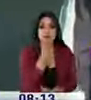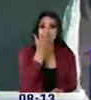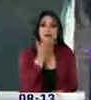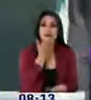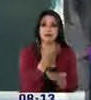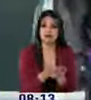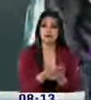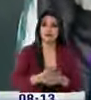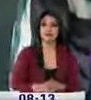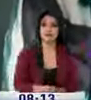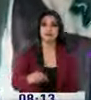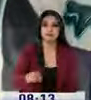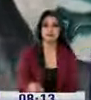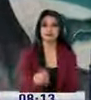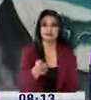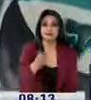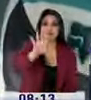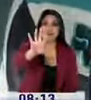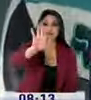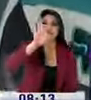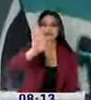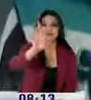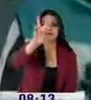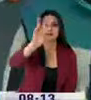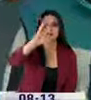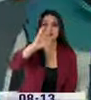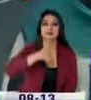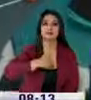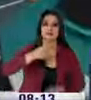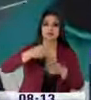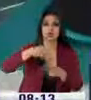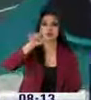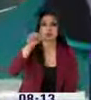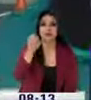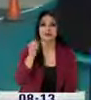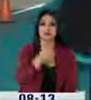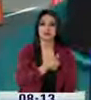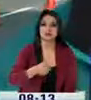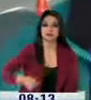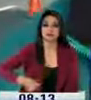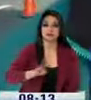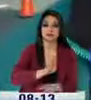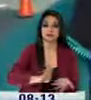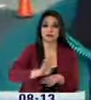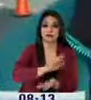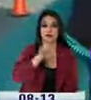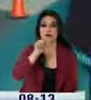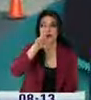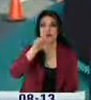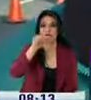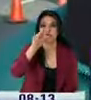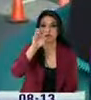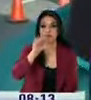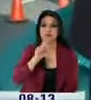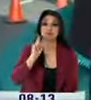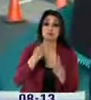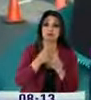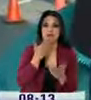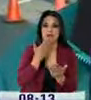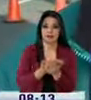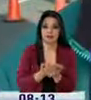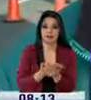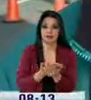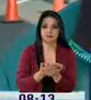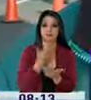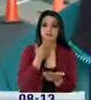Ahora siendo primero obviamente a Televicentro, Canal 5. Mi nombre es Luis Tipán, presidente de acá del sector de la Armenia. Primeramente agradecemos también